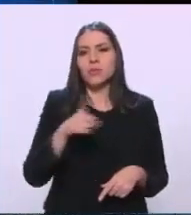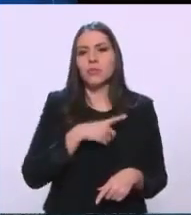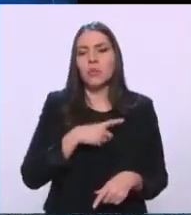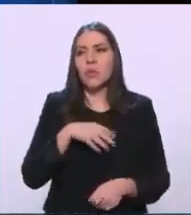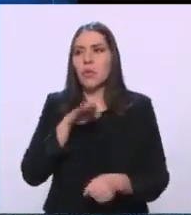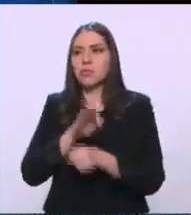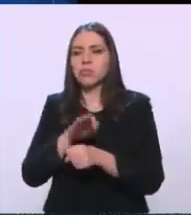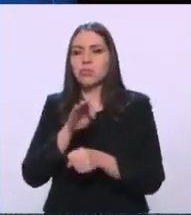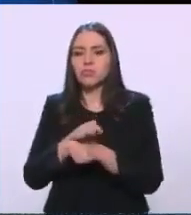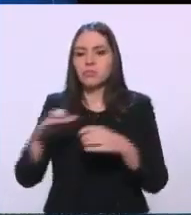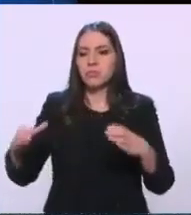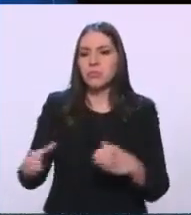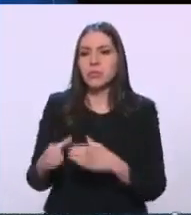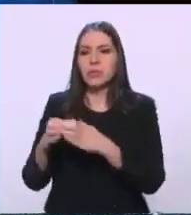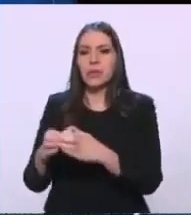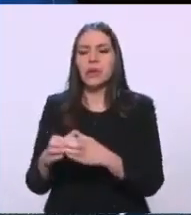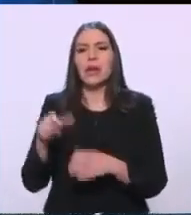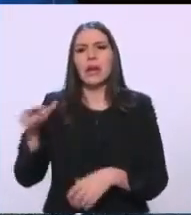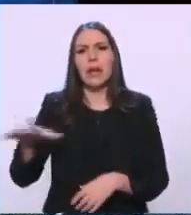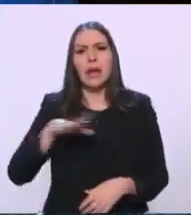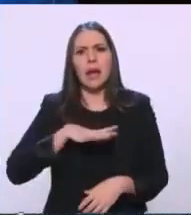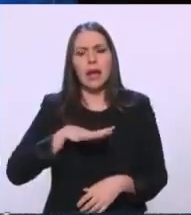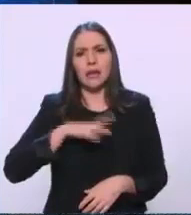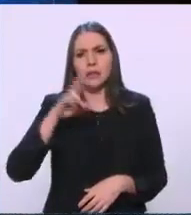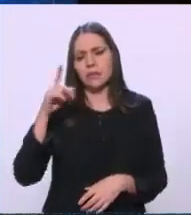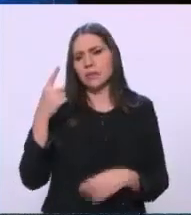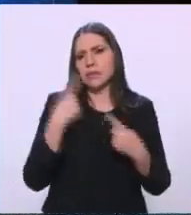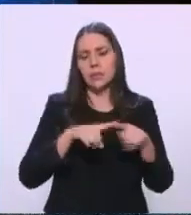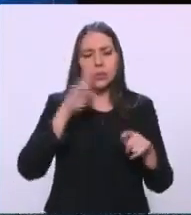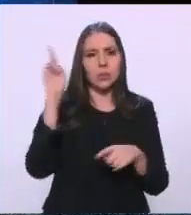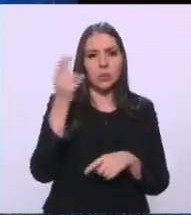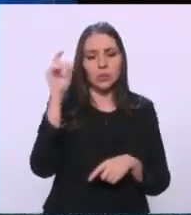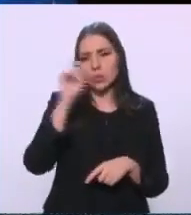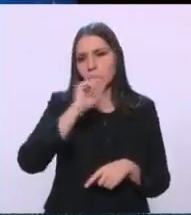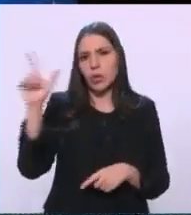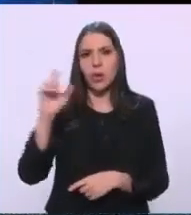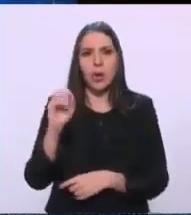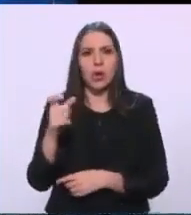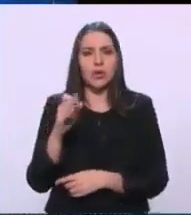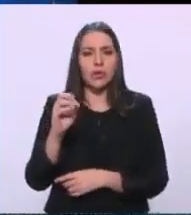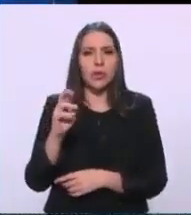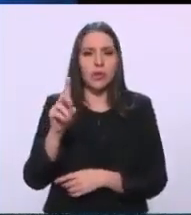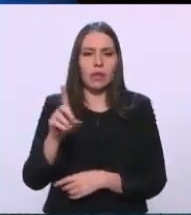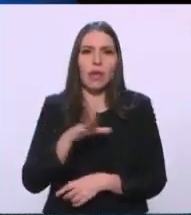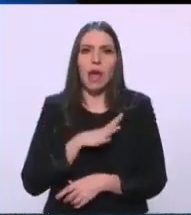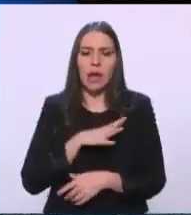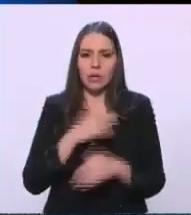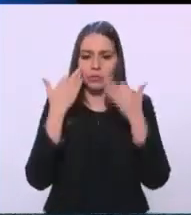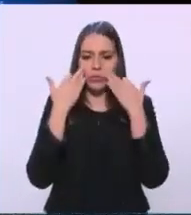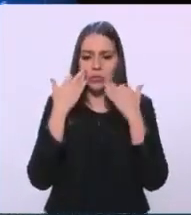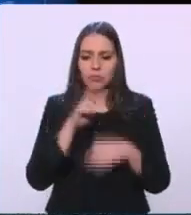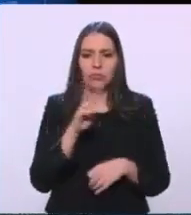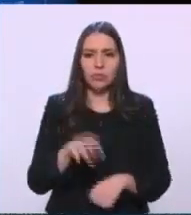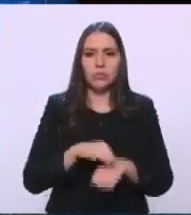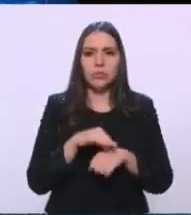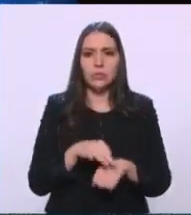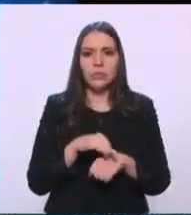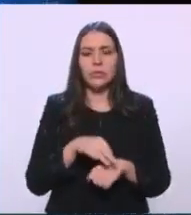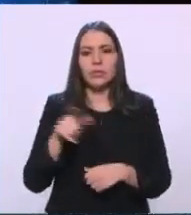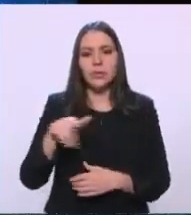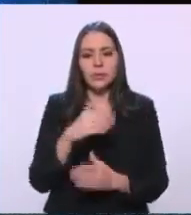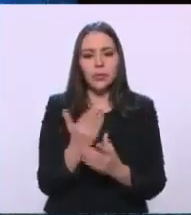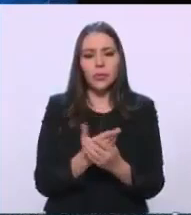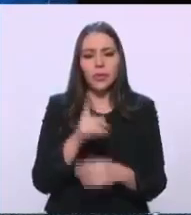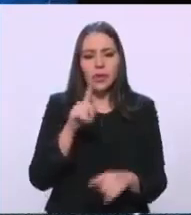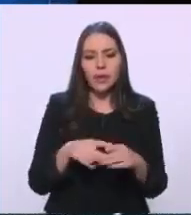está documentado en Oxford, en el MIT, le quitan el capítulo 5, que es de donde Andrés Manuel